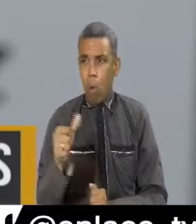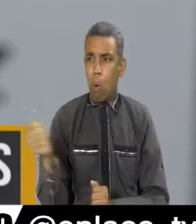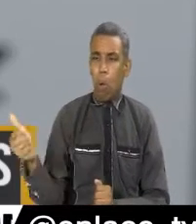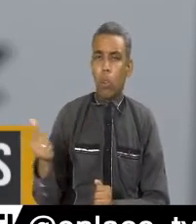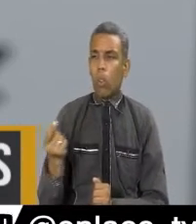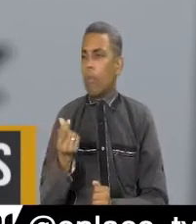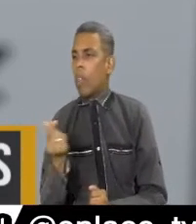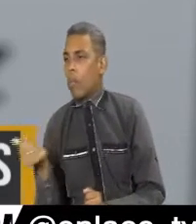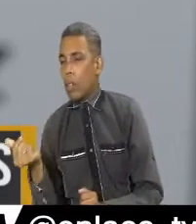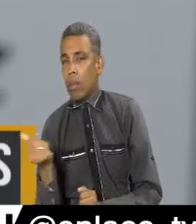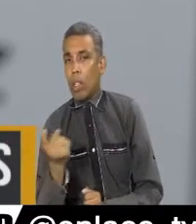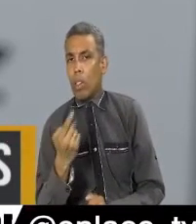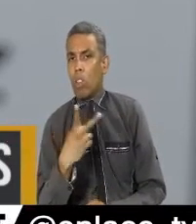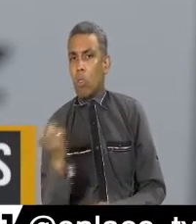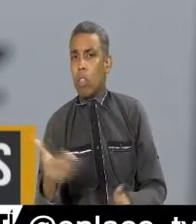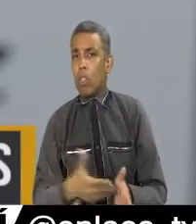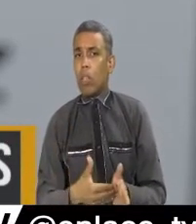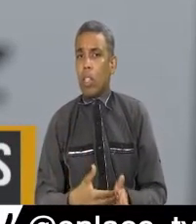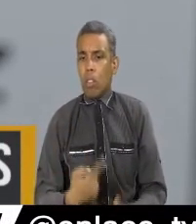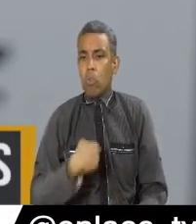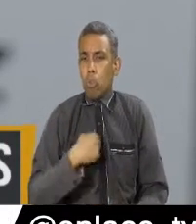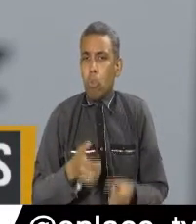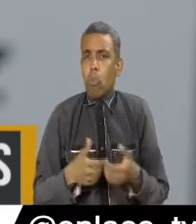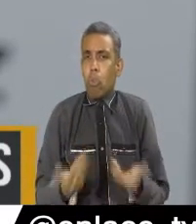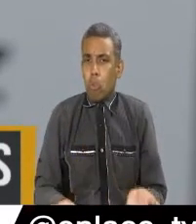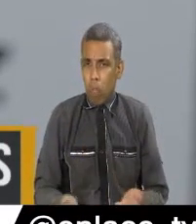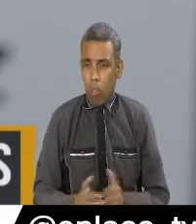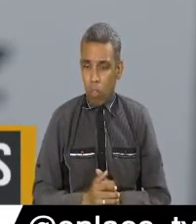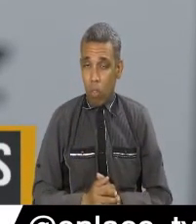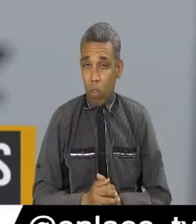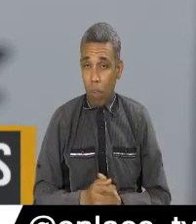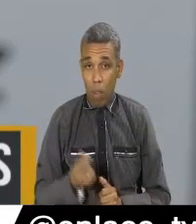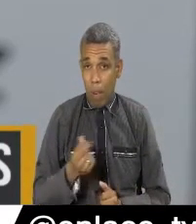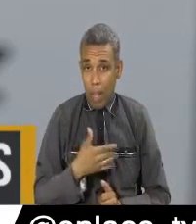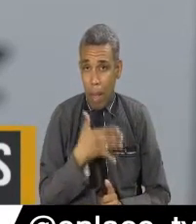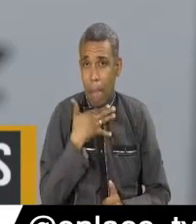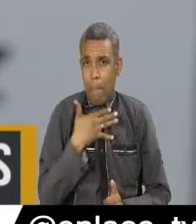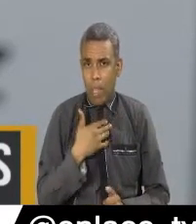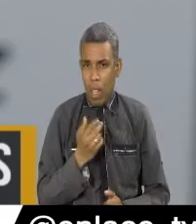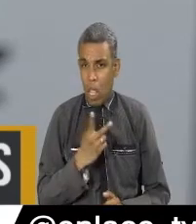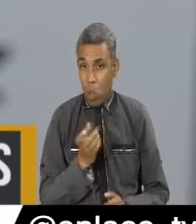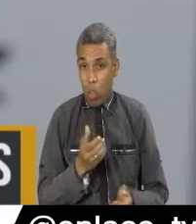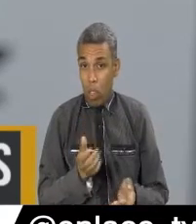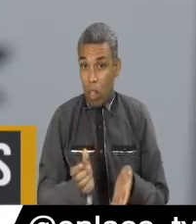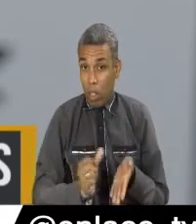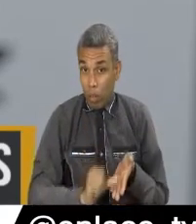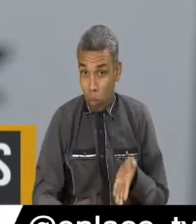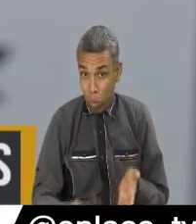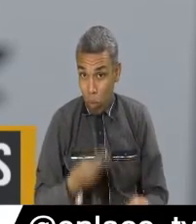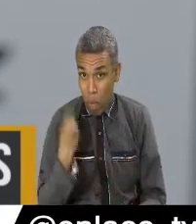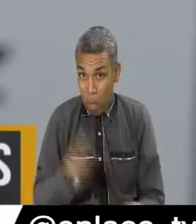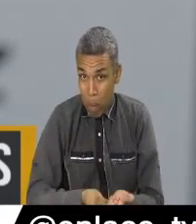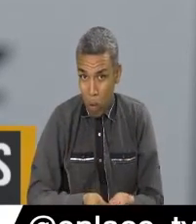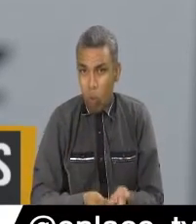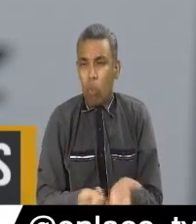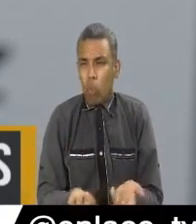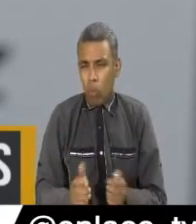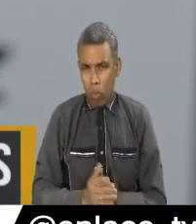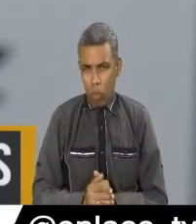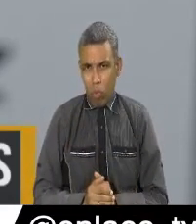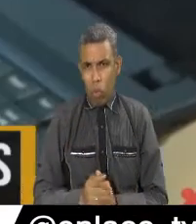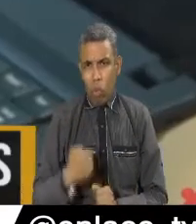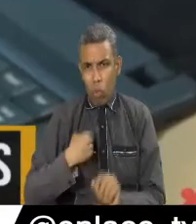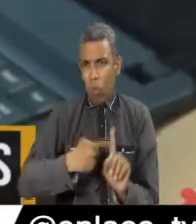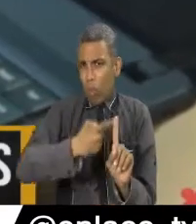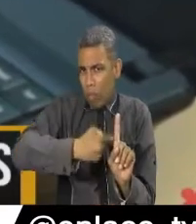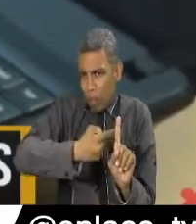tengo el dinero para mandármelo a colocar. Y es el colmo que Emdi no va a tener eso, sabiendo que yo soy beneficiaria de